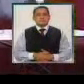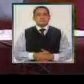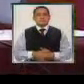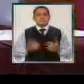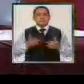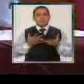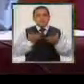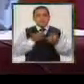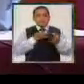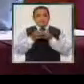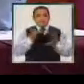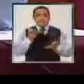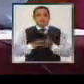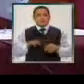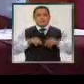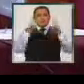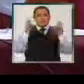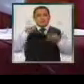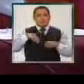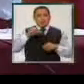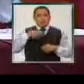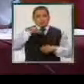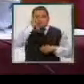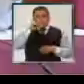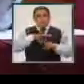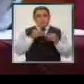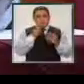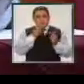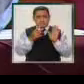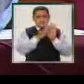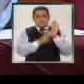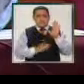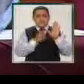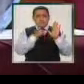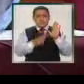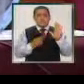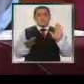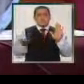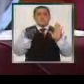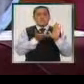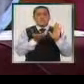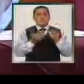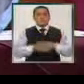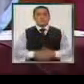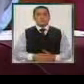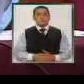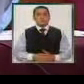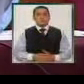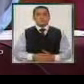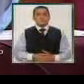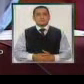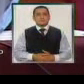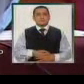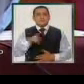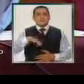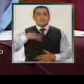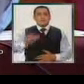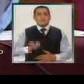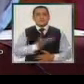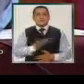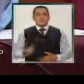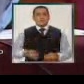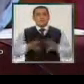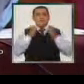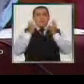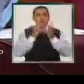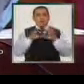Quiero decirle de que este Módulo Perú fue invitado, aquí tienen ustedes una invitación al señor presidente del Congreso de